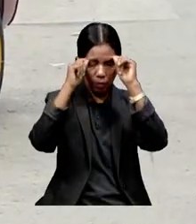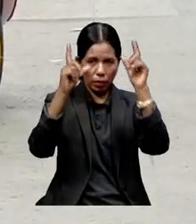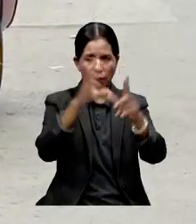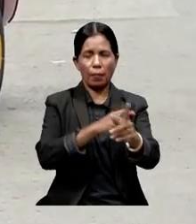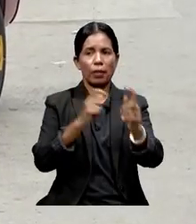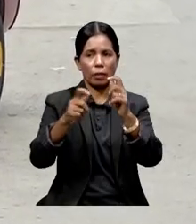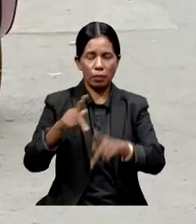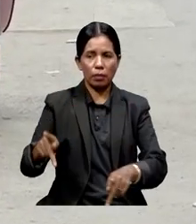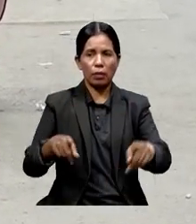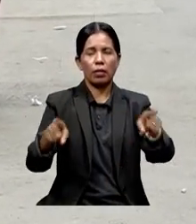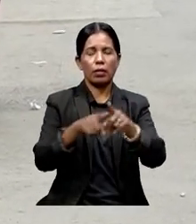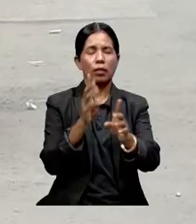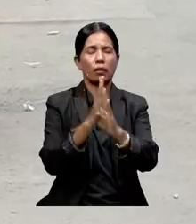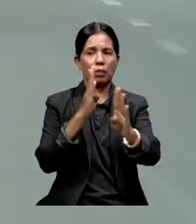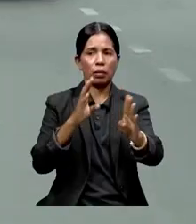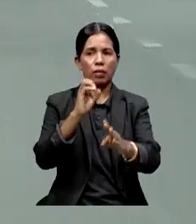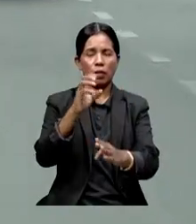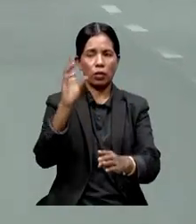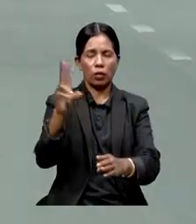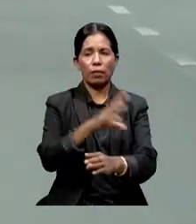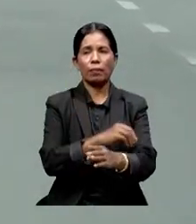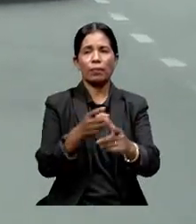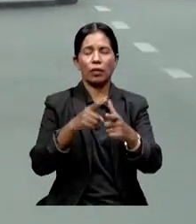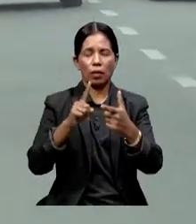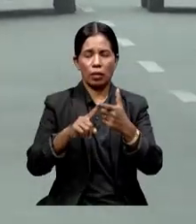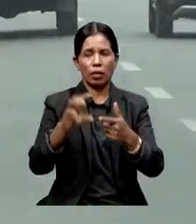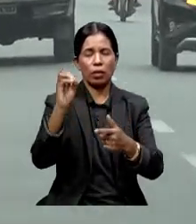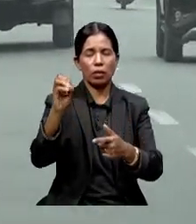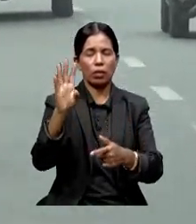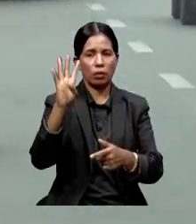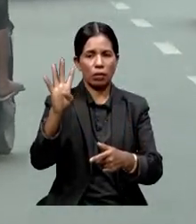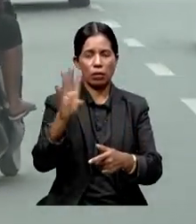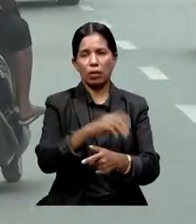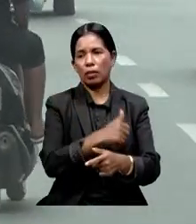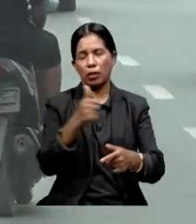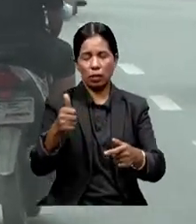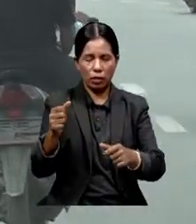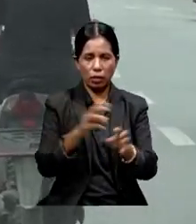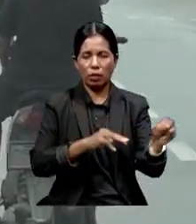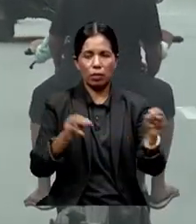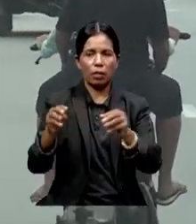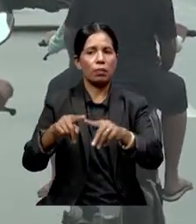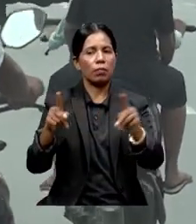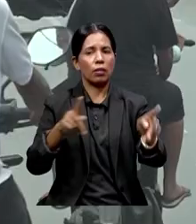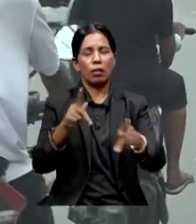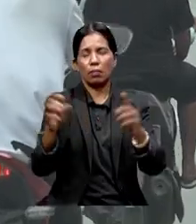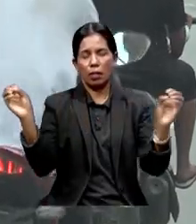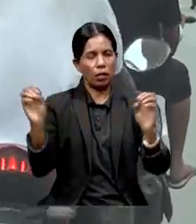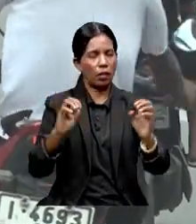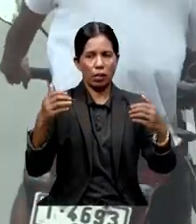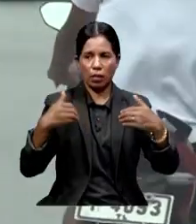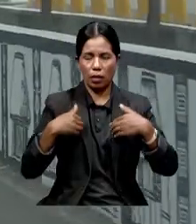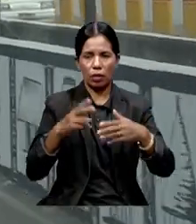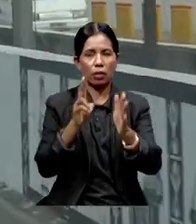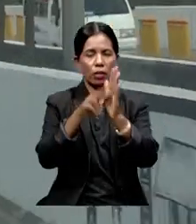transporte público hanesan microlet 01, 02, 04 no se luktan, balung se halo movimento may be pasajero ladung iha. Tuir